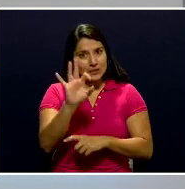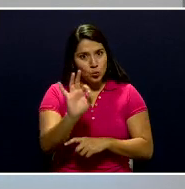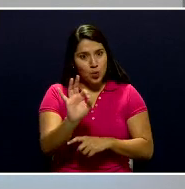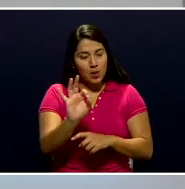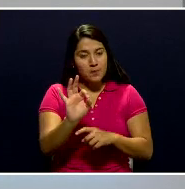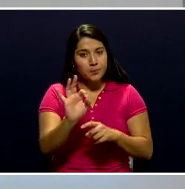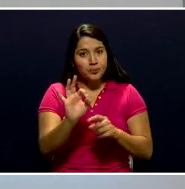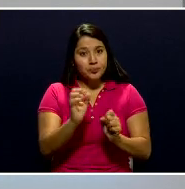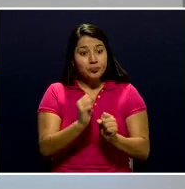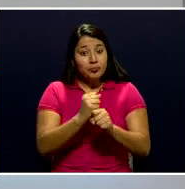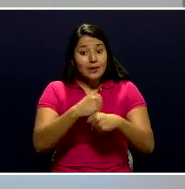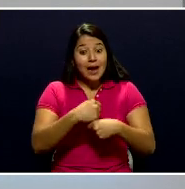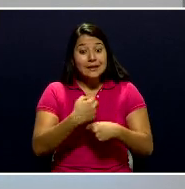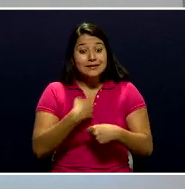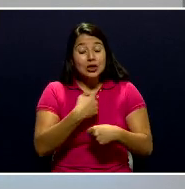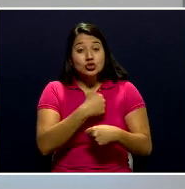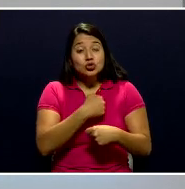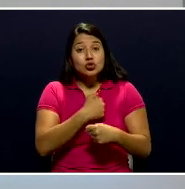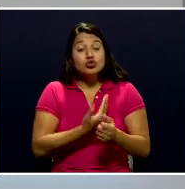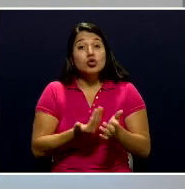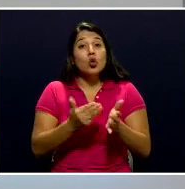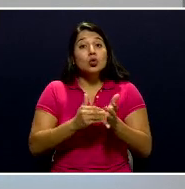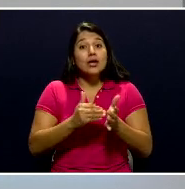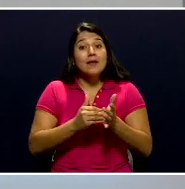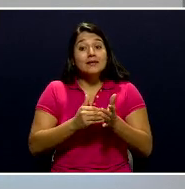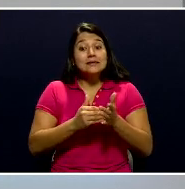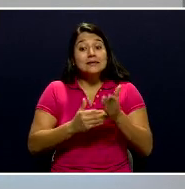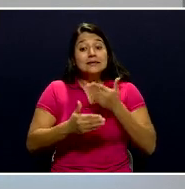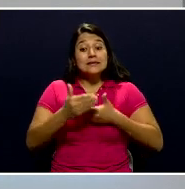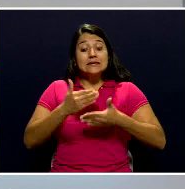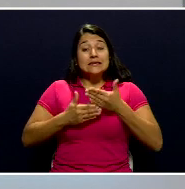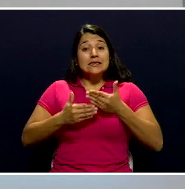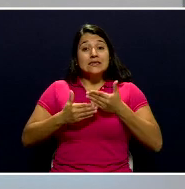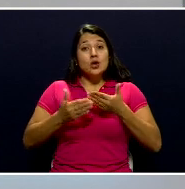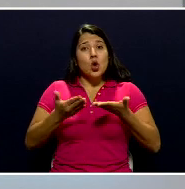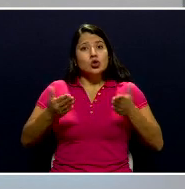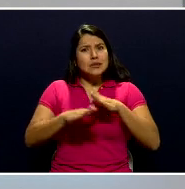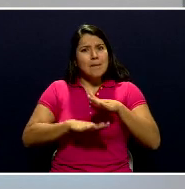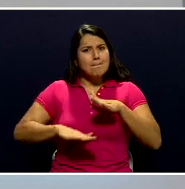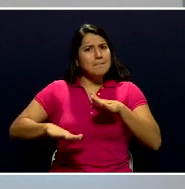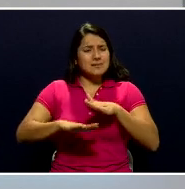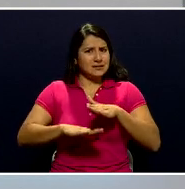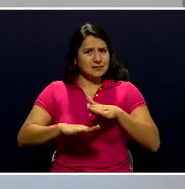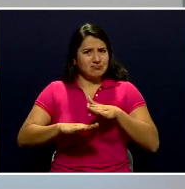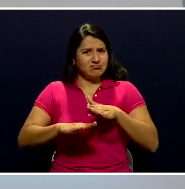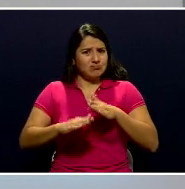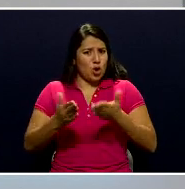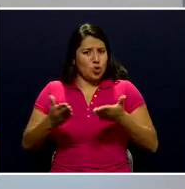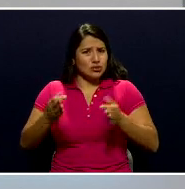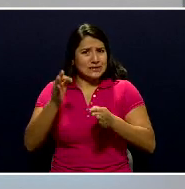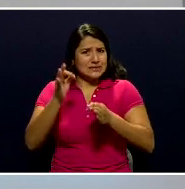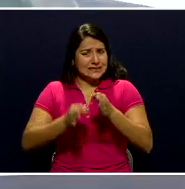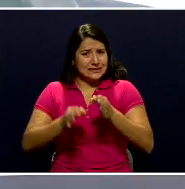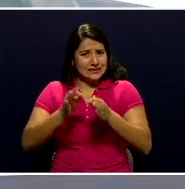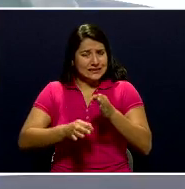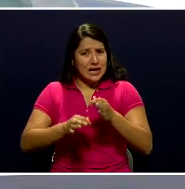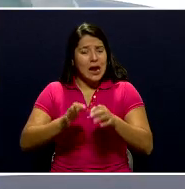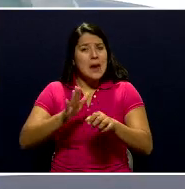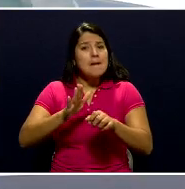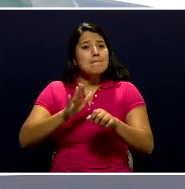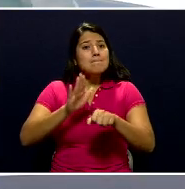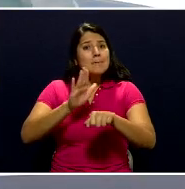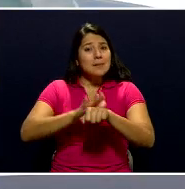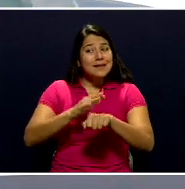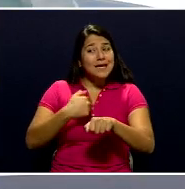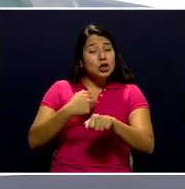está trayendo de nuevo a lo básico, ¿verdad? Acciones muy, muy sencillas nos